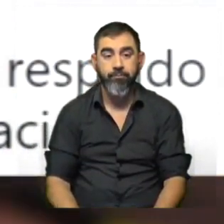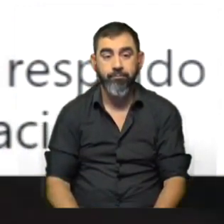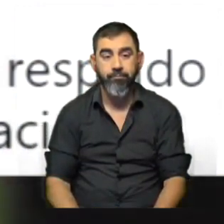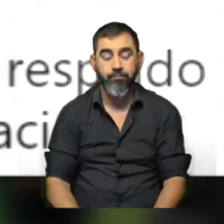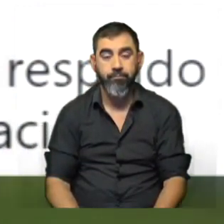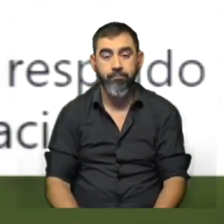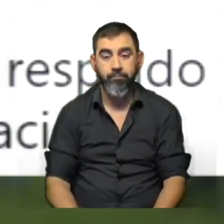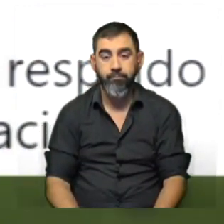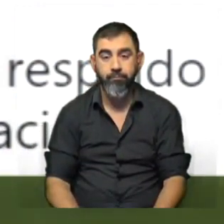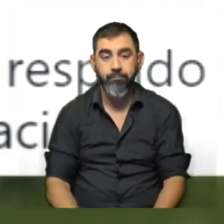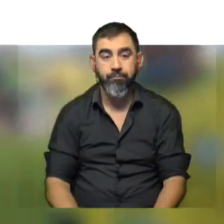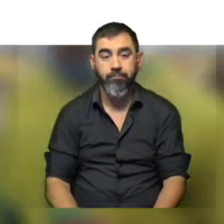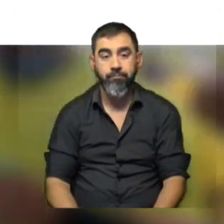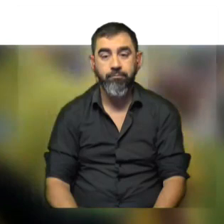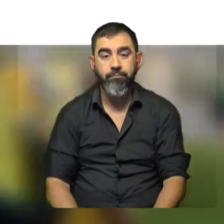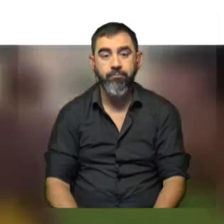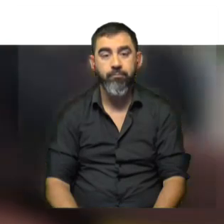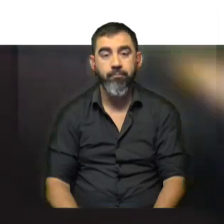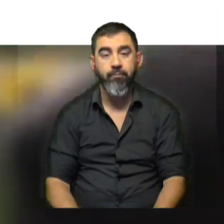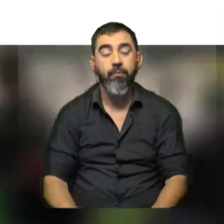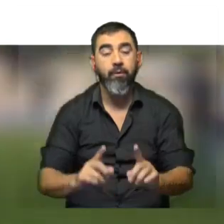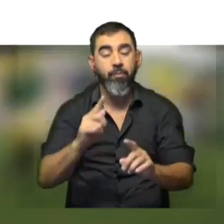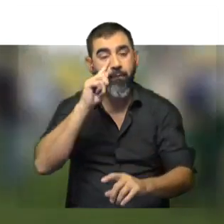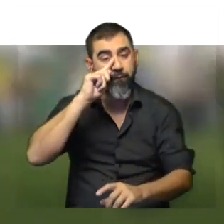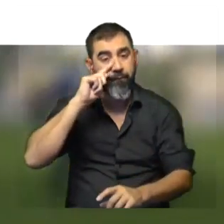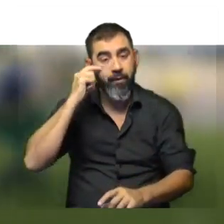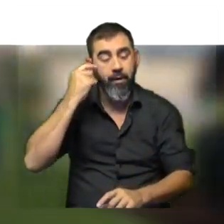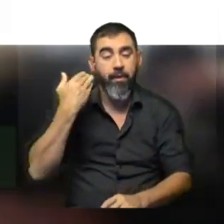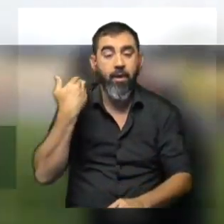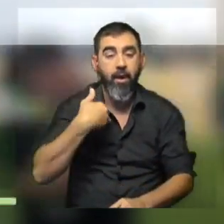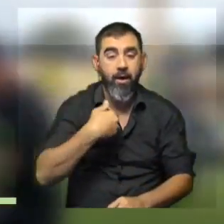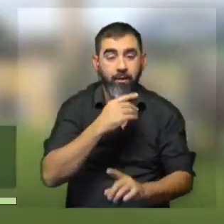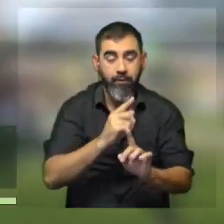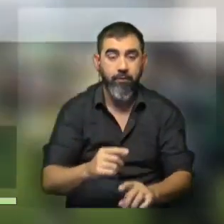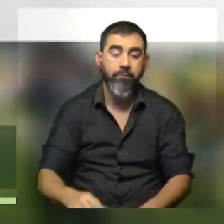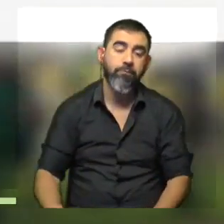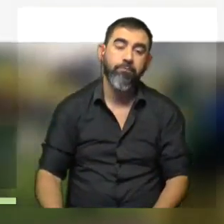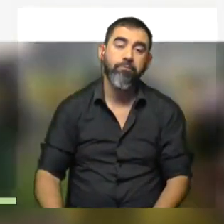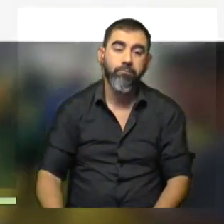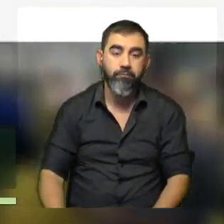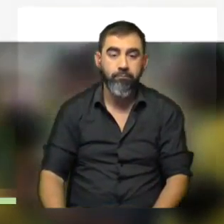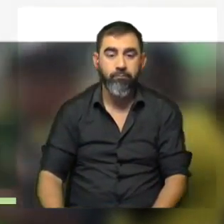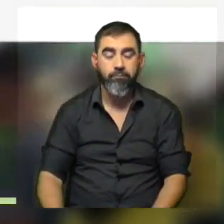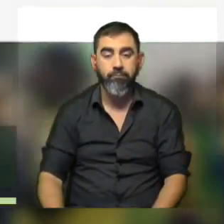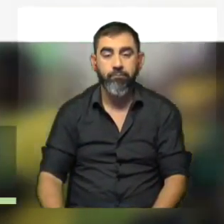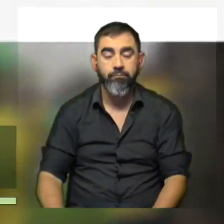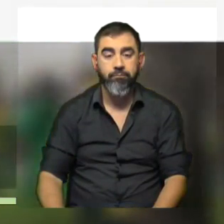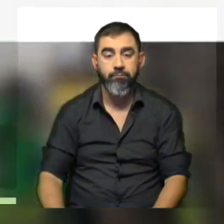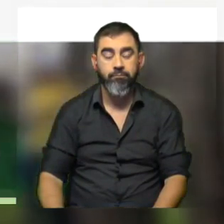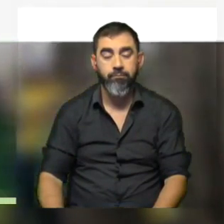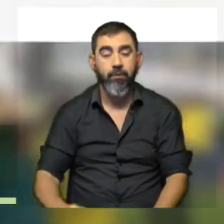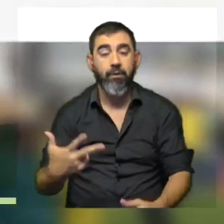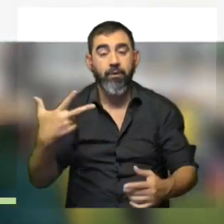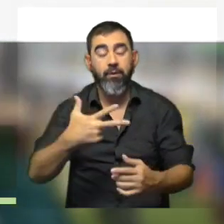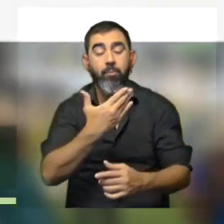lo que pasaba en chile no Gabriel boric también se se refirió el asunto decía impresentable Ataque a los